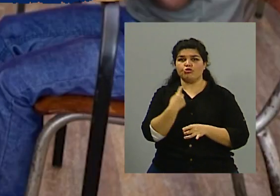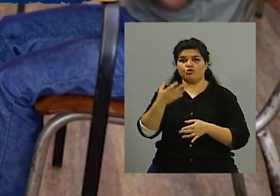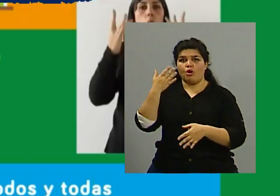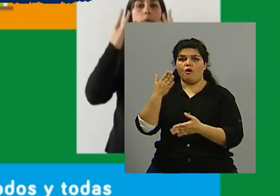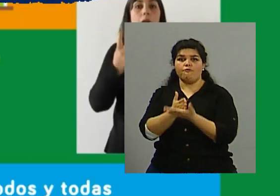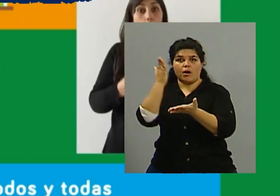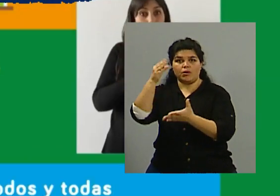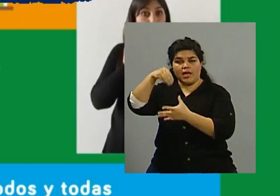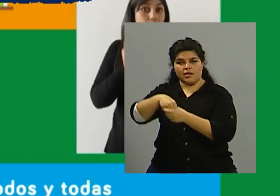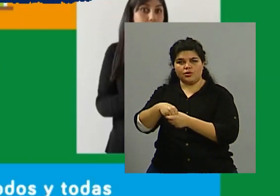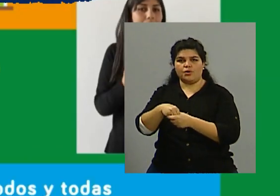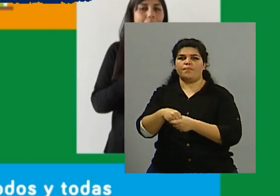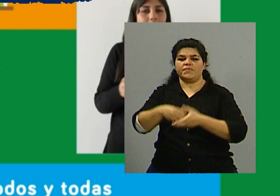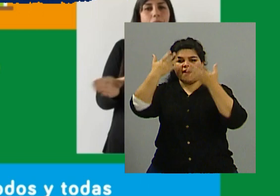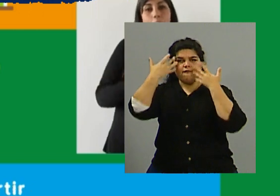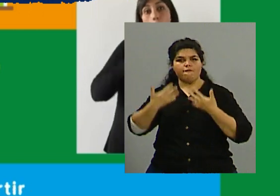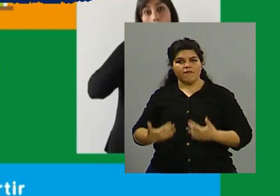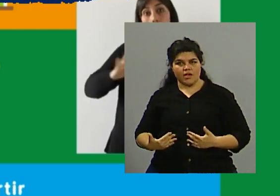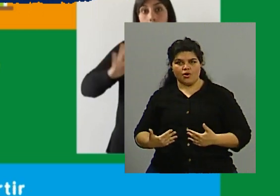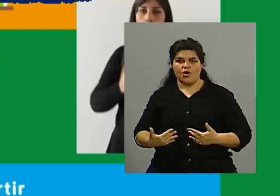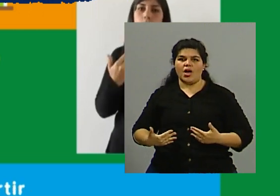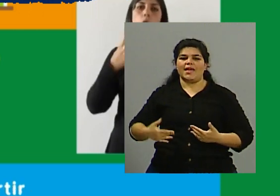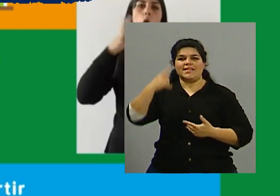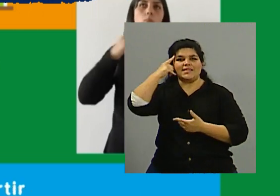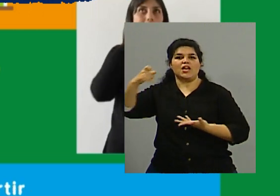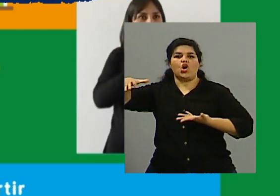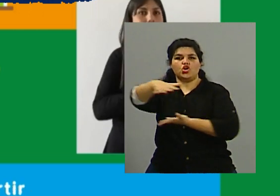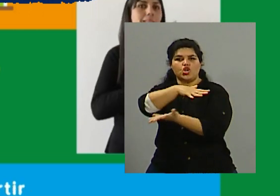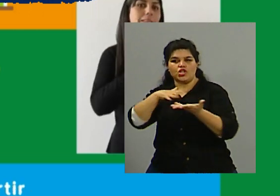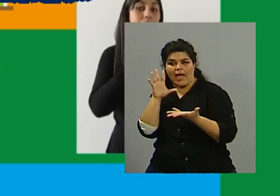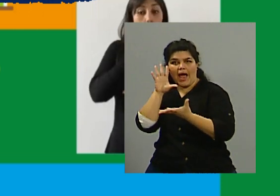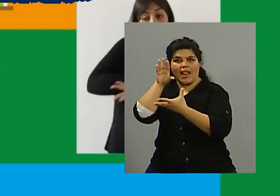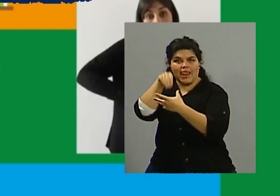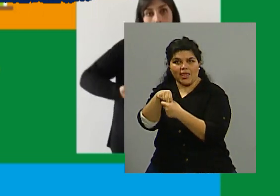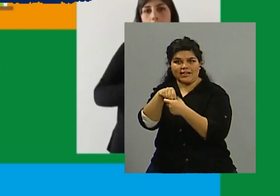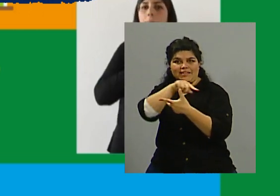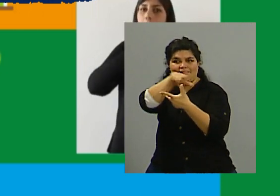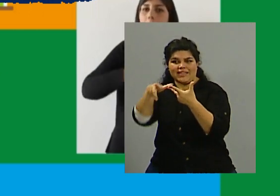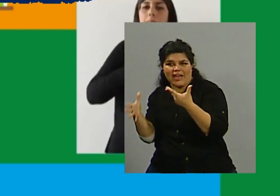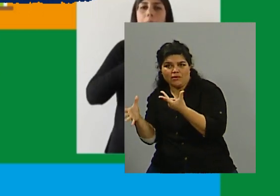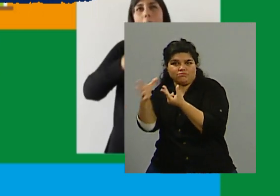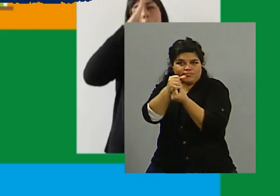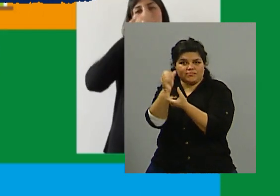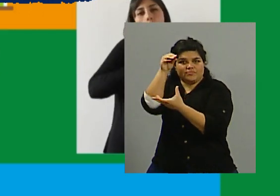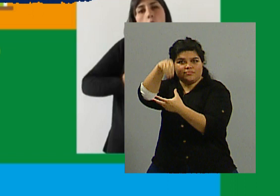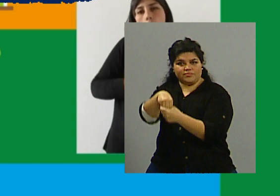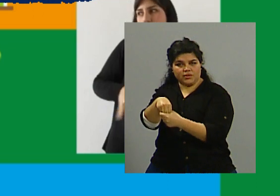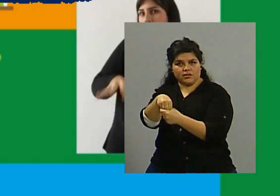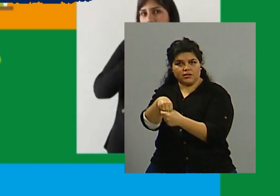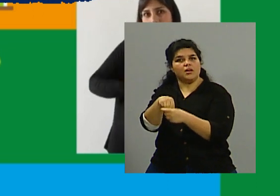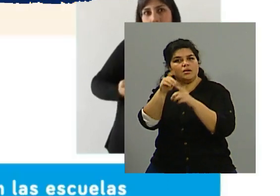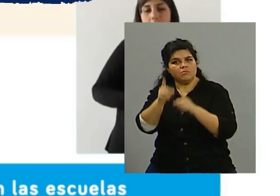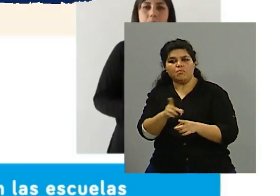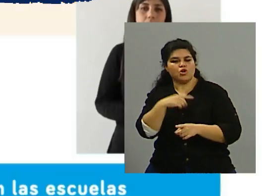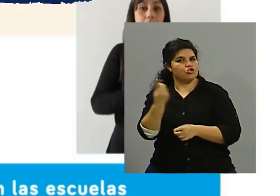existe, no podemos taparlo, porque hay condiciones y apoyos que necesitamos generar en torno a